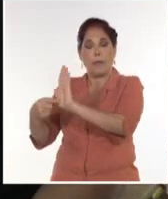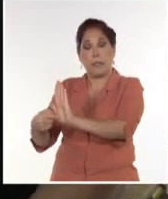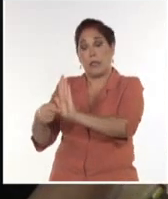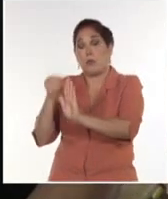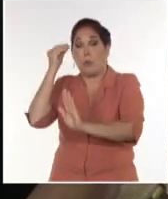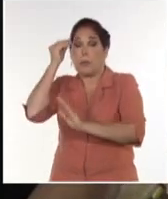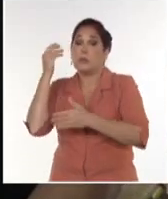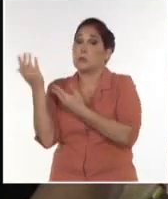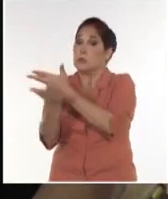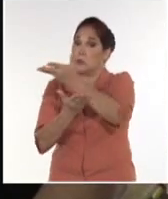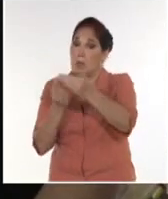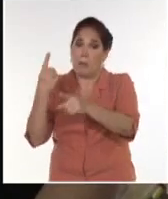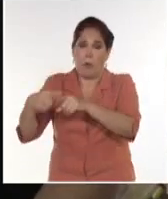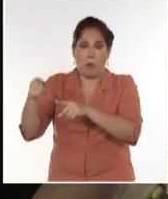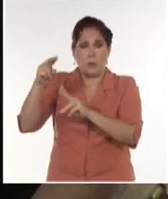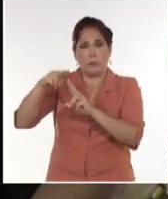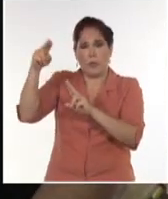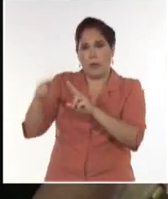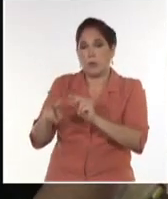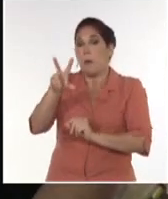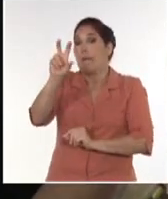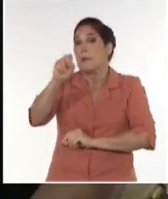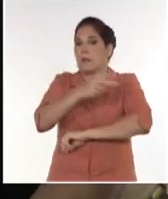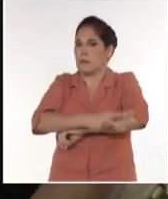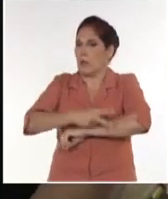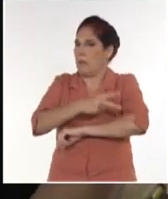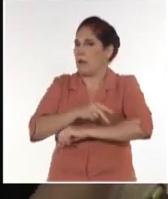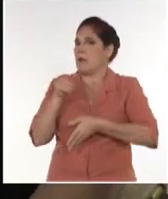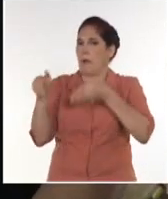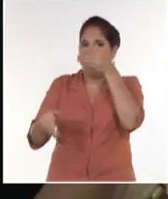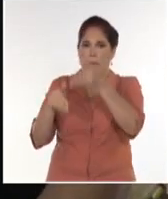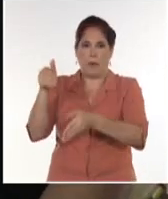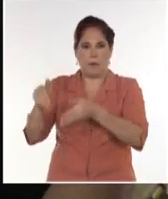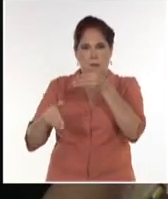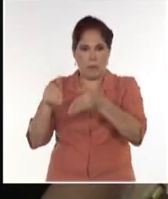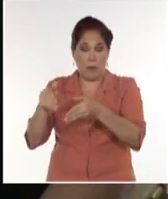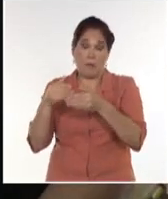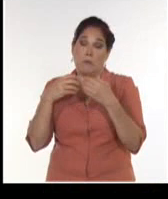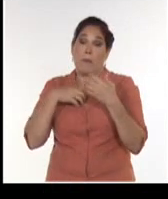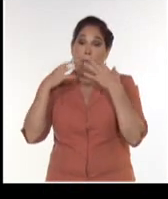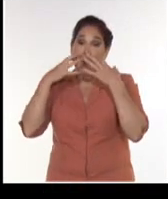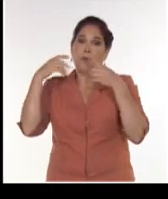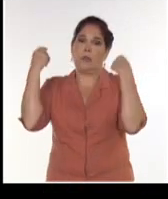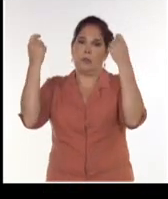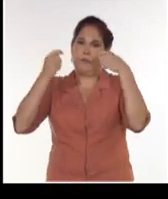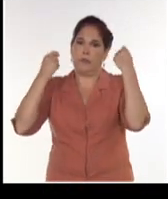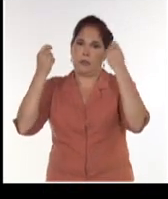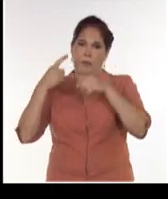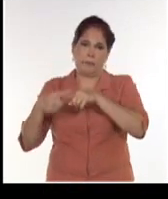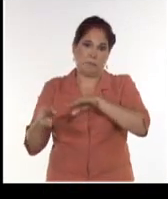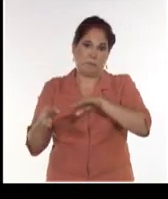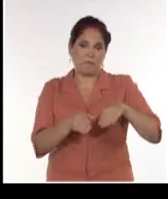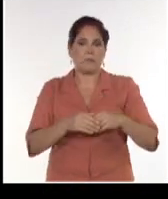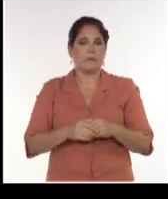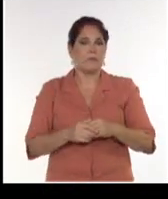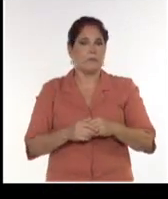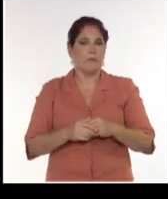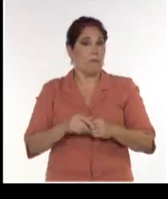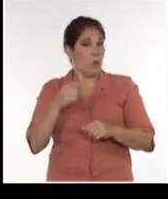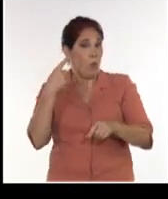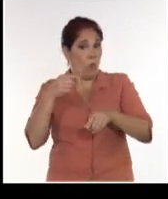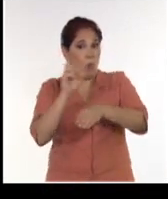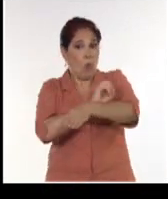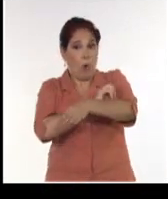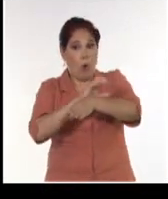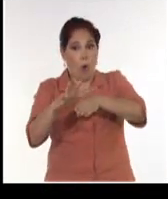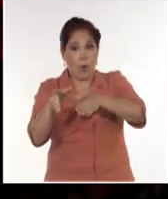intercambiar con otros colegas de más de 20 países que asistirán a este importante festival. Antígona será la puesta en escena que inaugurará